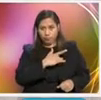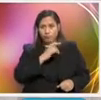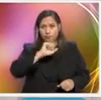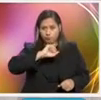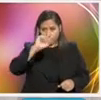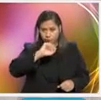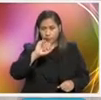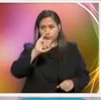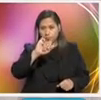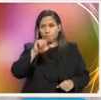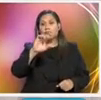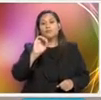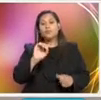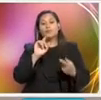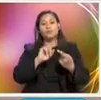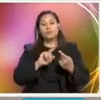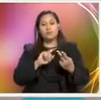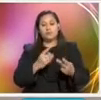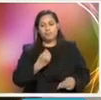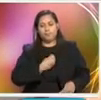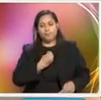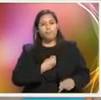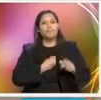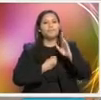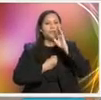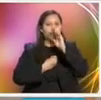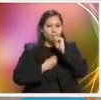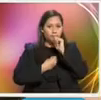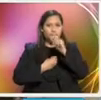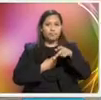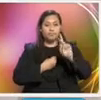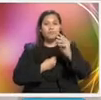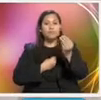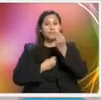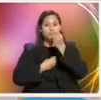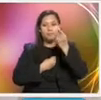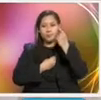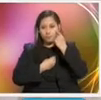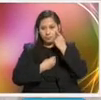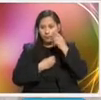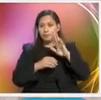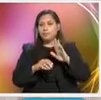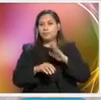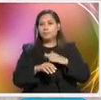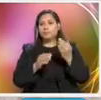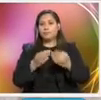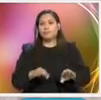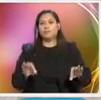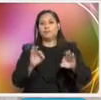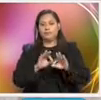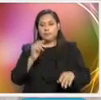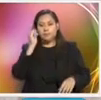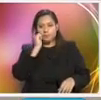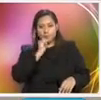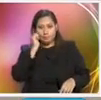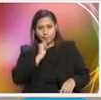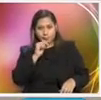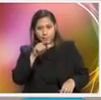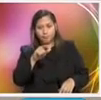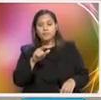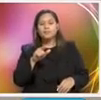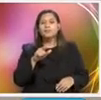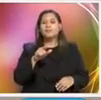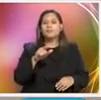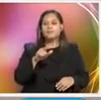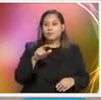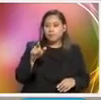la otra, no estás haciendo resistencia, pero sobre la alimentación, mira, lo más importante es la cantidad, encontrar el